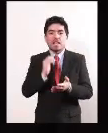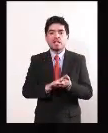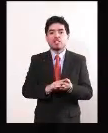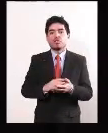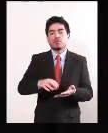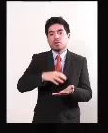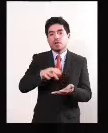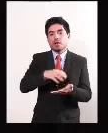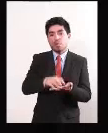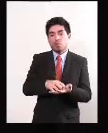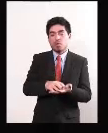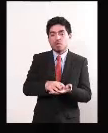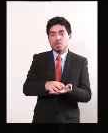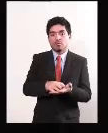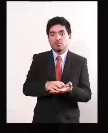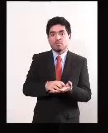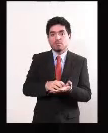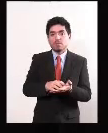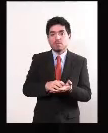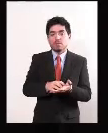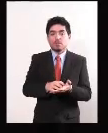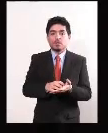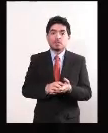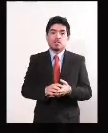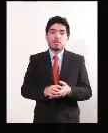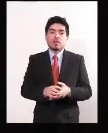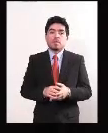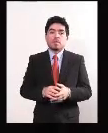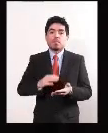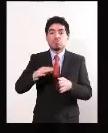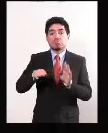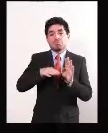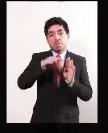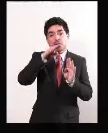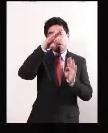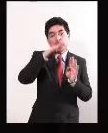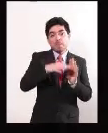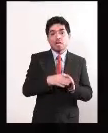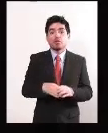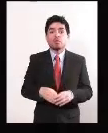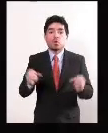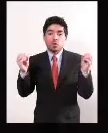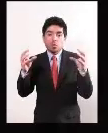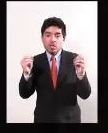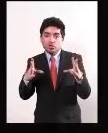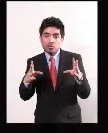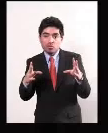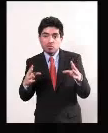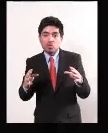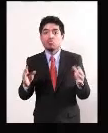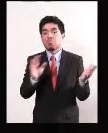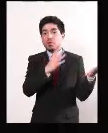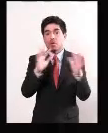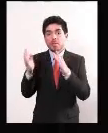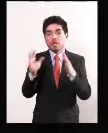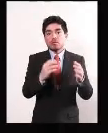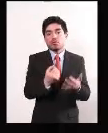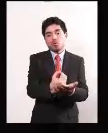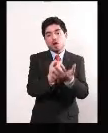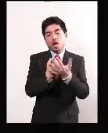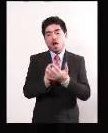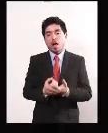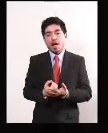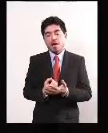comuna, departamentos en particulares, como son educación y medio ambiente, que nos ayudan el día a día para